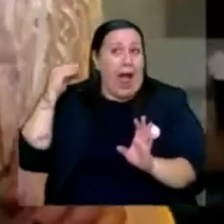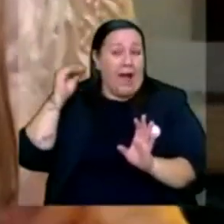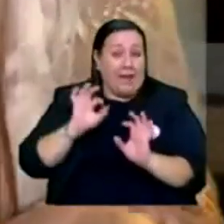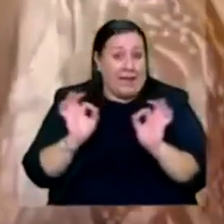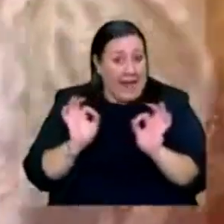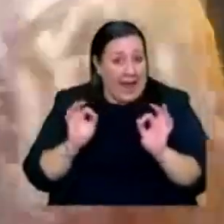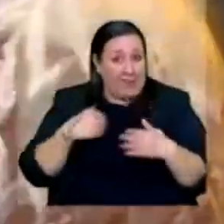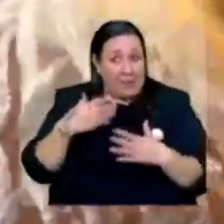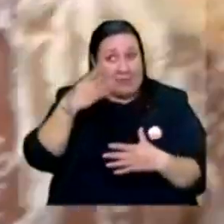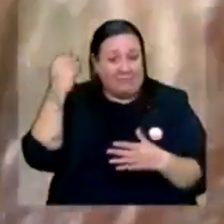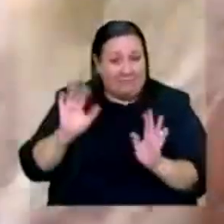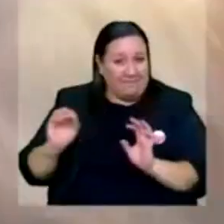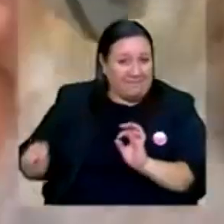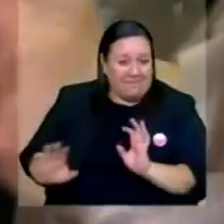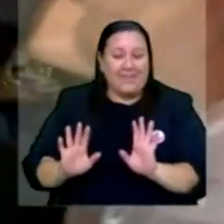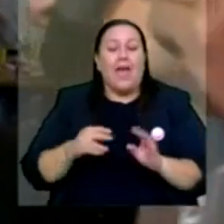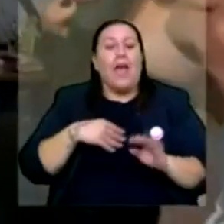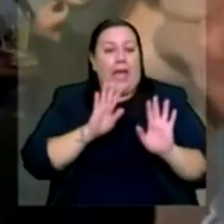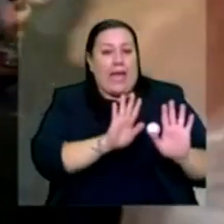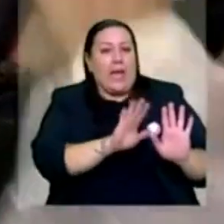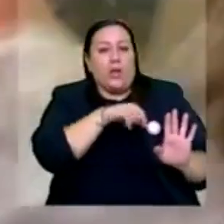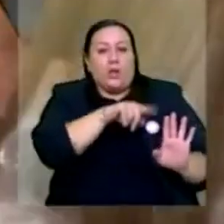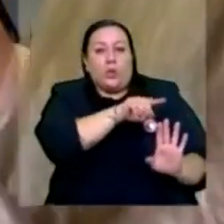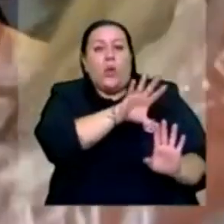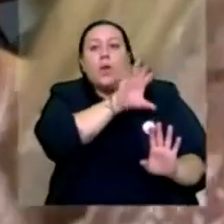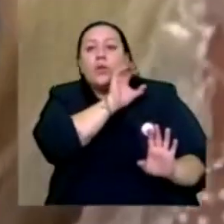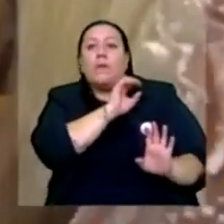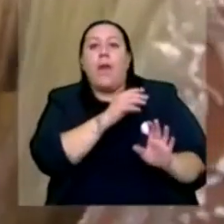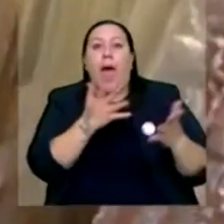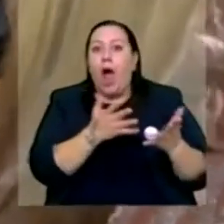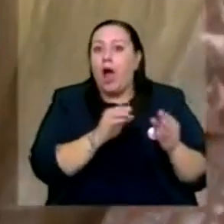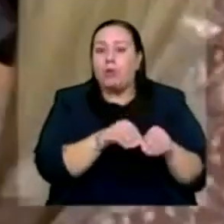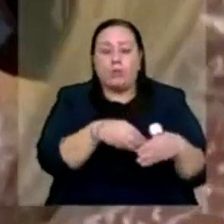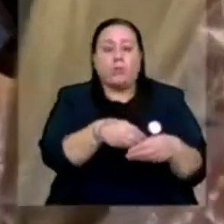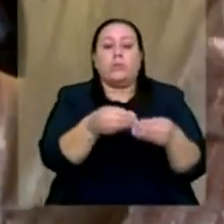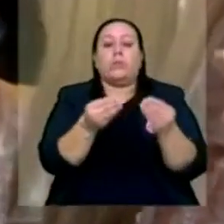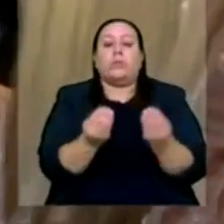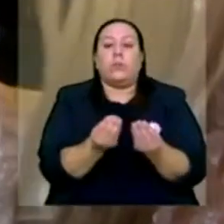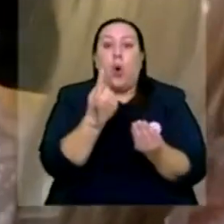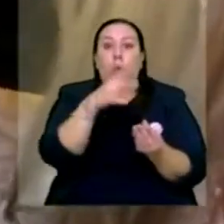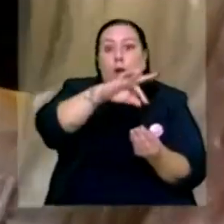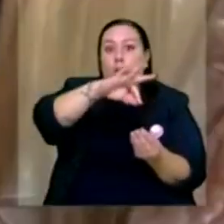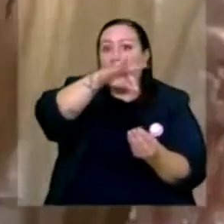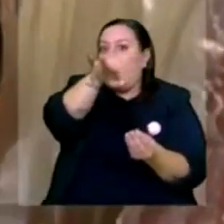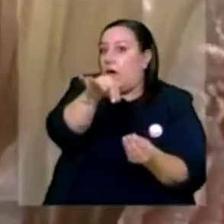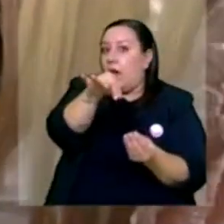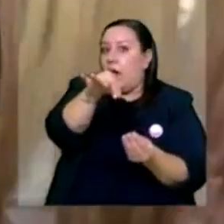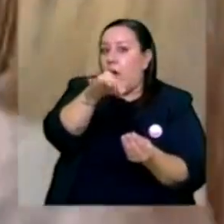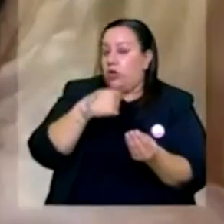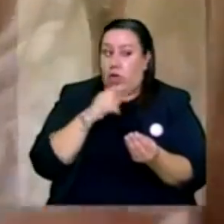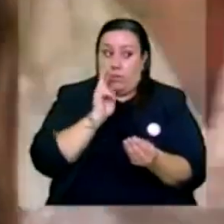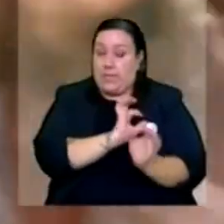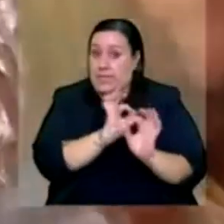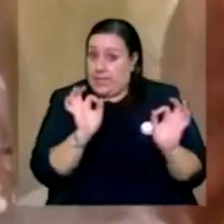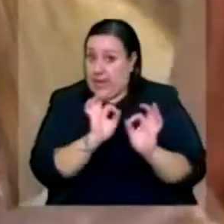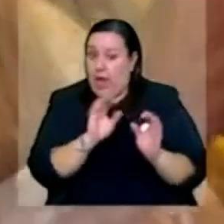No me hablen, soy Jordano. Escúchame, Joaquín. Vos vas a dar vuelta una carta nada más adentro de la baraja que tenés. Yo no te voy a mirar, ¿eh?